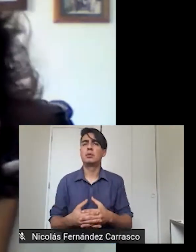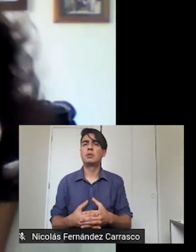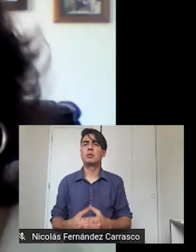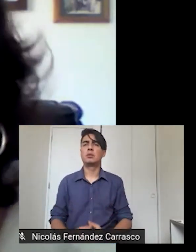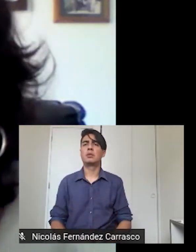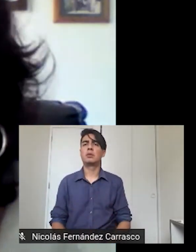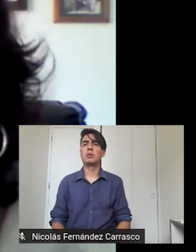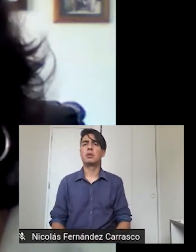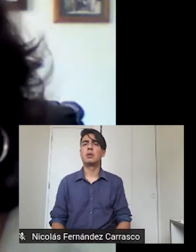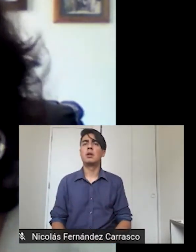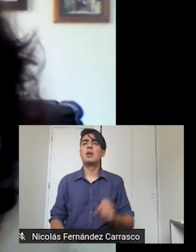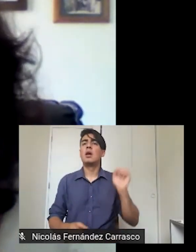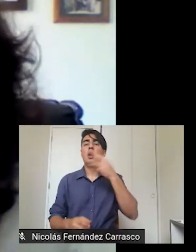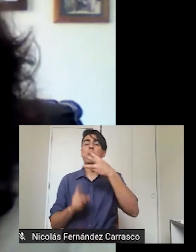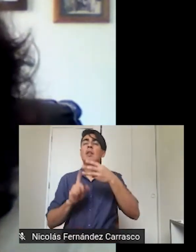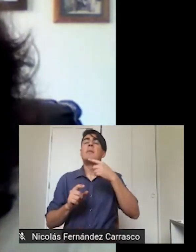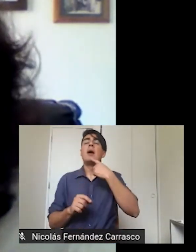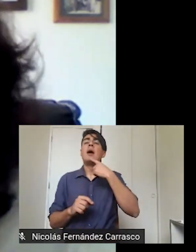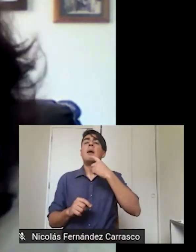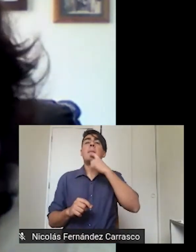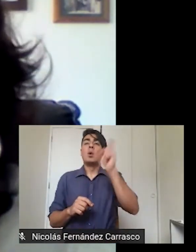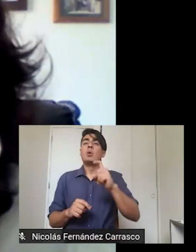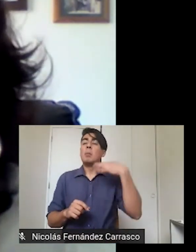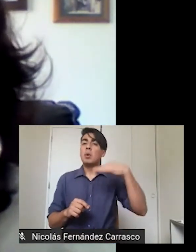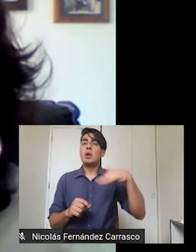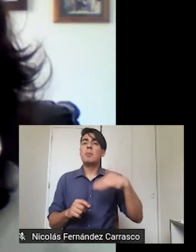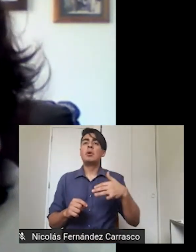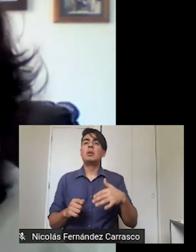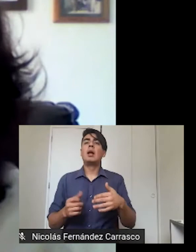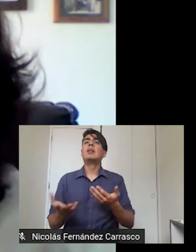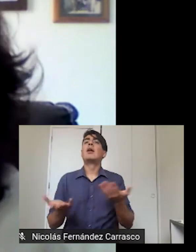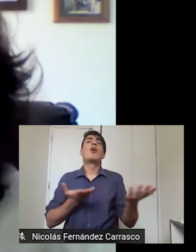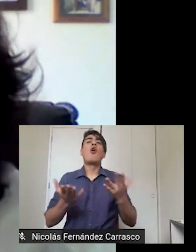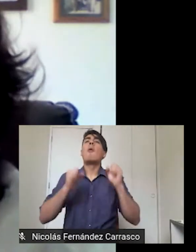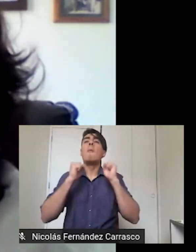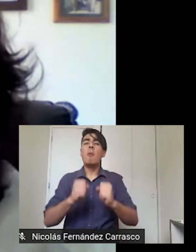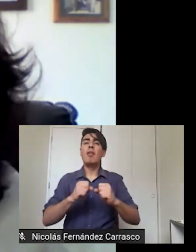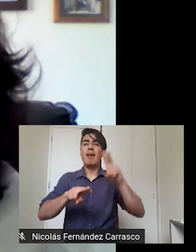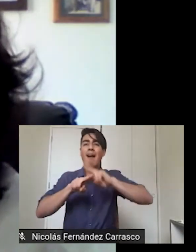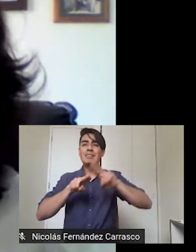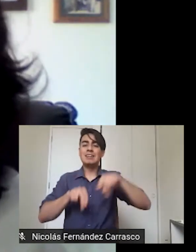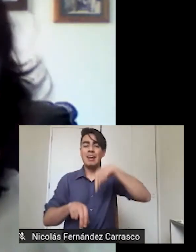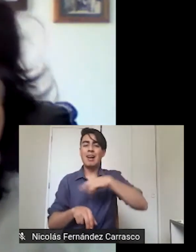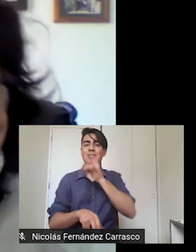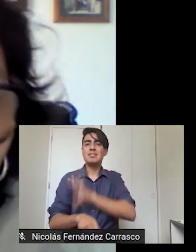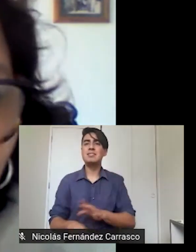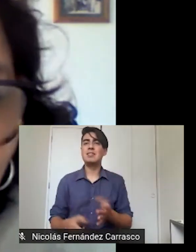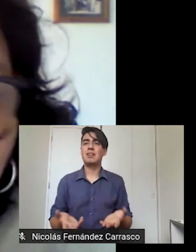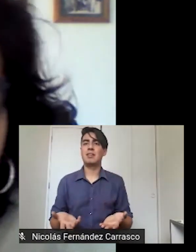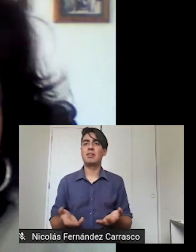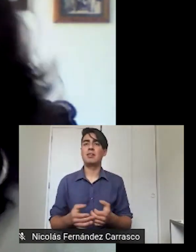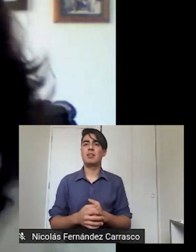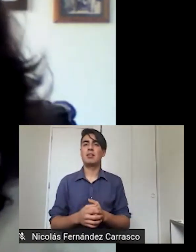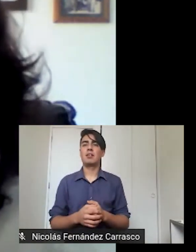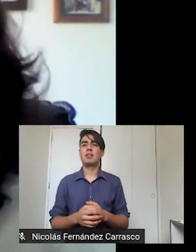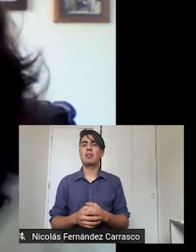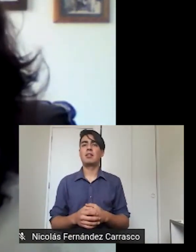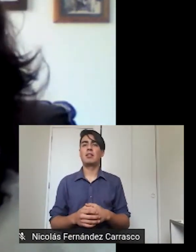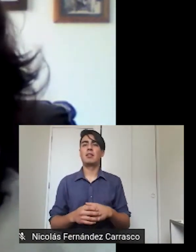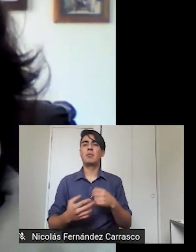Chile? Yo creo que la voy a dejar al profesor que preguntó de regiones, así que la voy a dejar al final. Yo creo que con eso, Anita, para